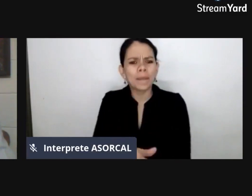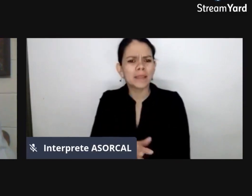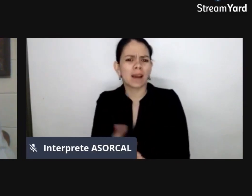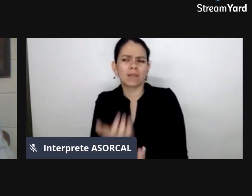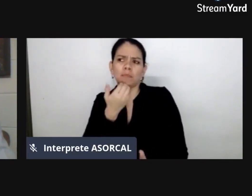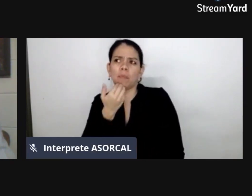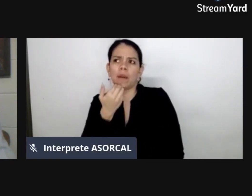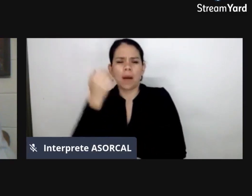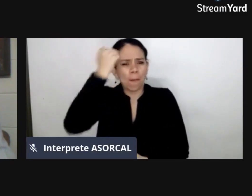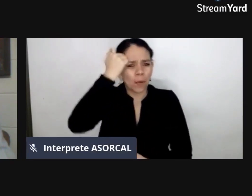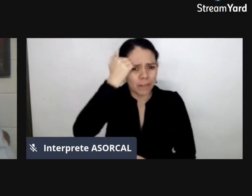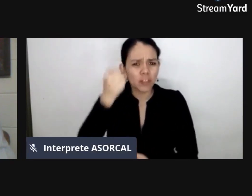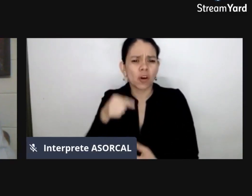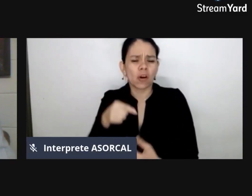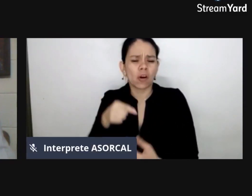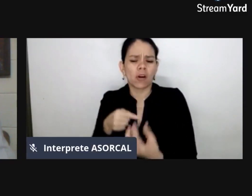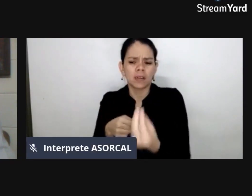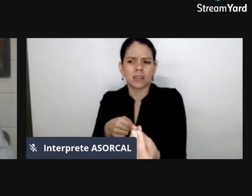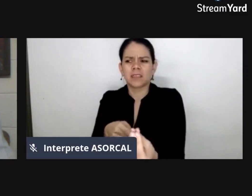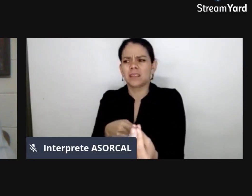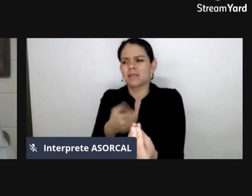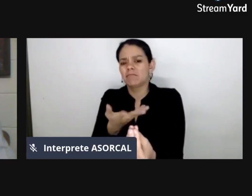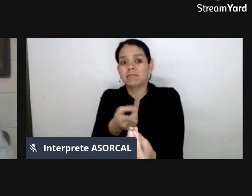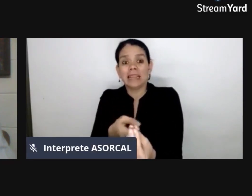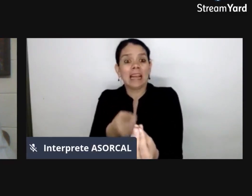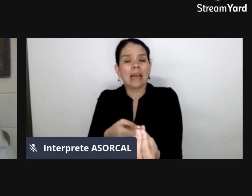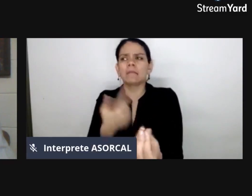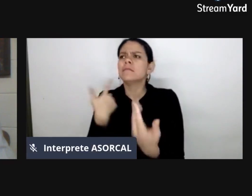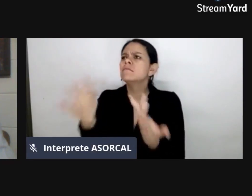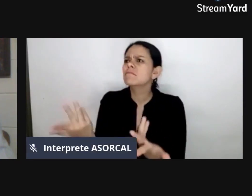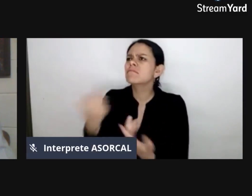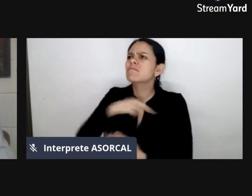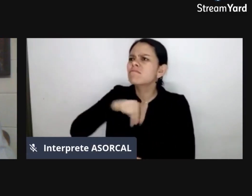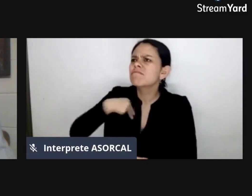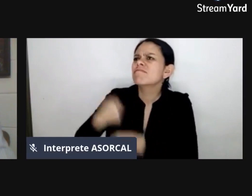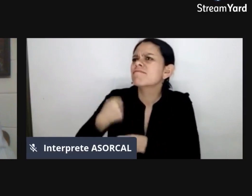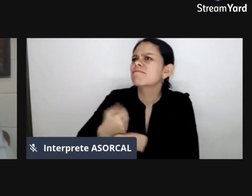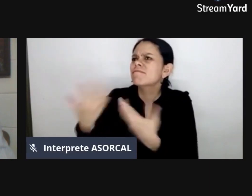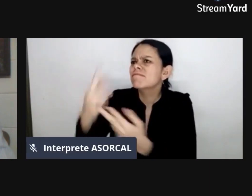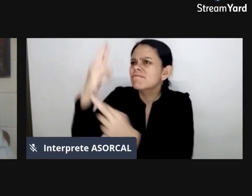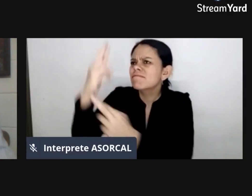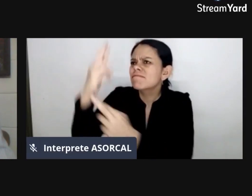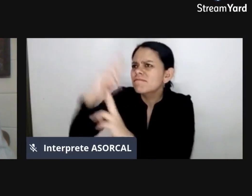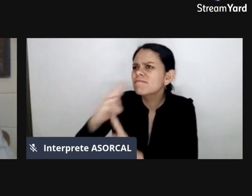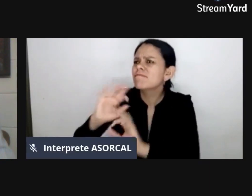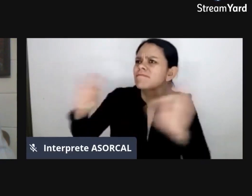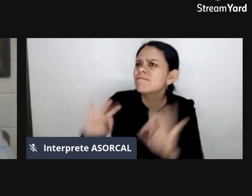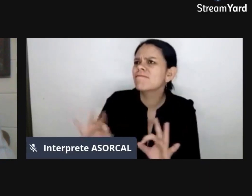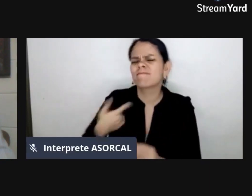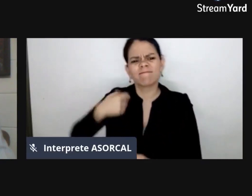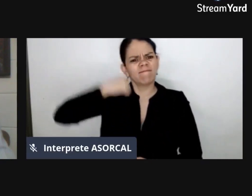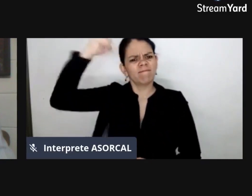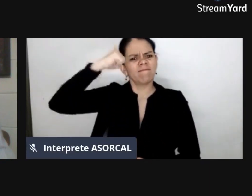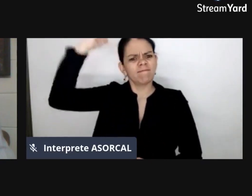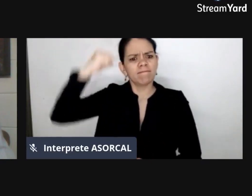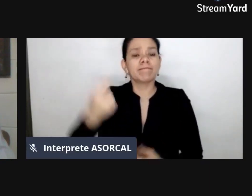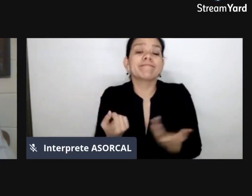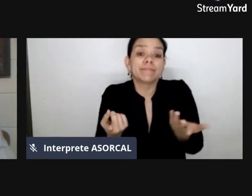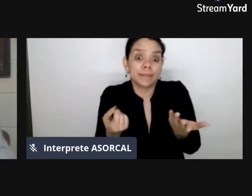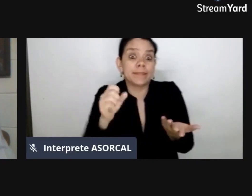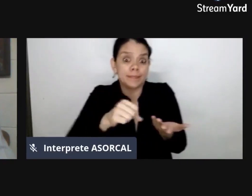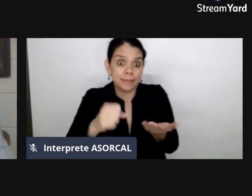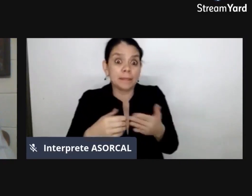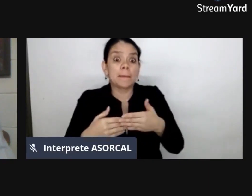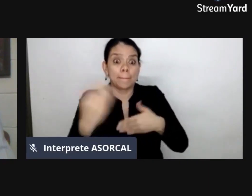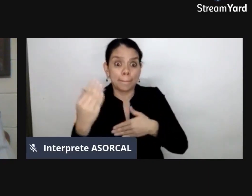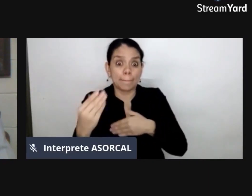pedían su reconocimiento, huelgas combativas y a veces con manifestaciones violentas, como no, es necesario decirlo, con